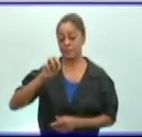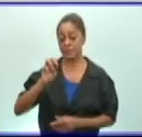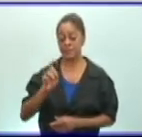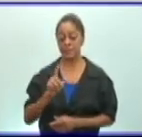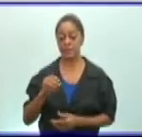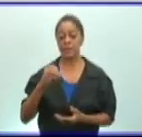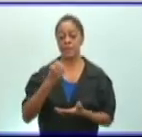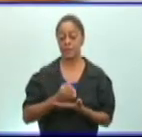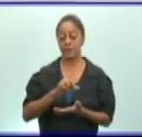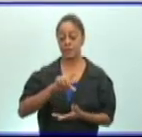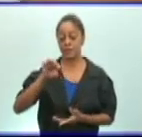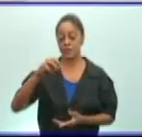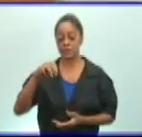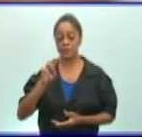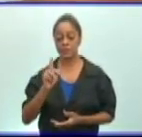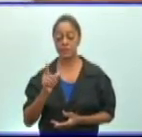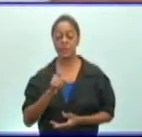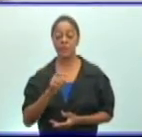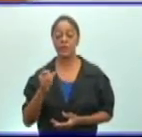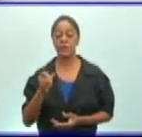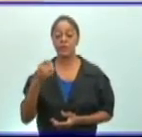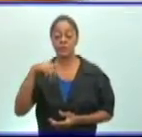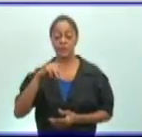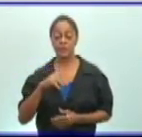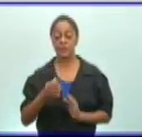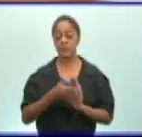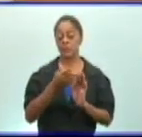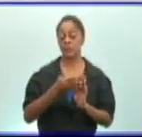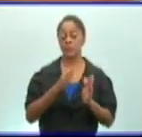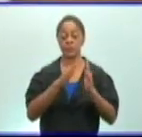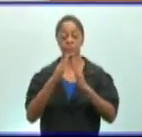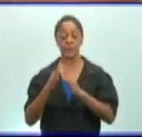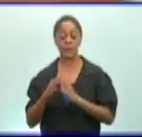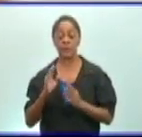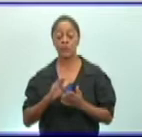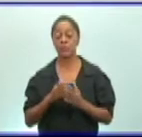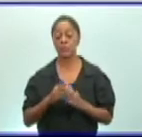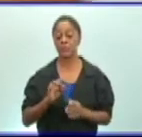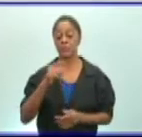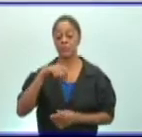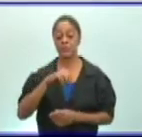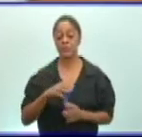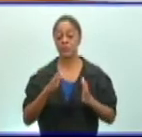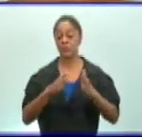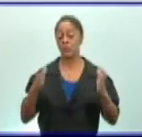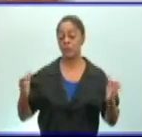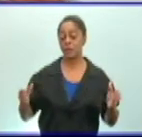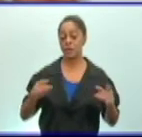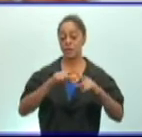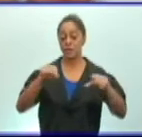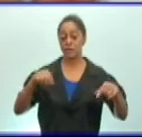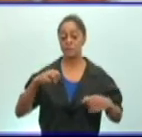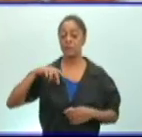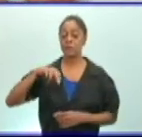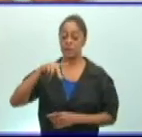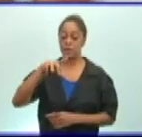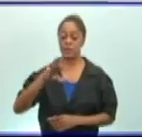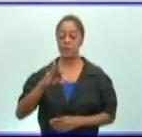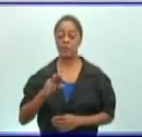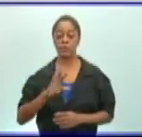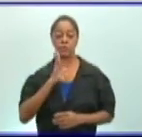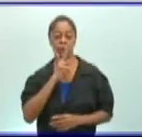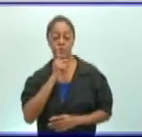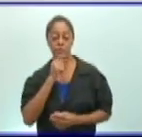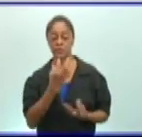de Micenas. Los cretenses ya construían palacios, como el Palacio de Nosos, con grandes habitaciones, escaleras monumentales,